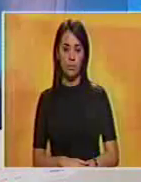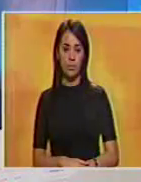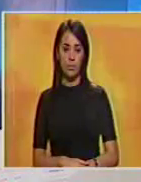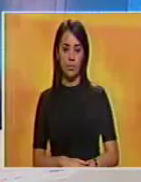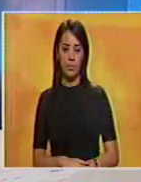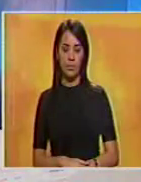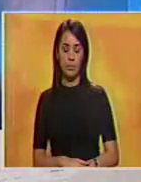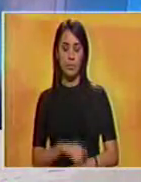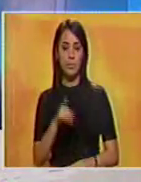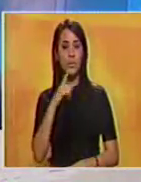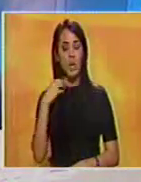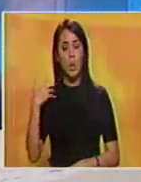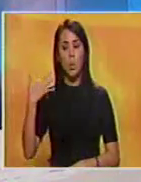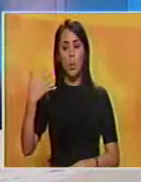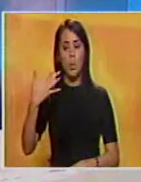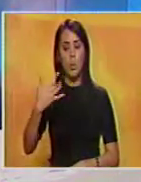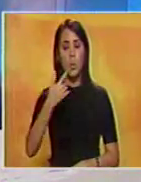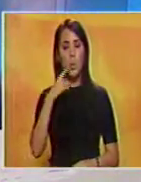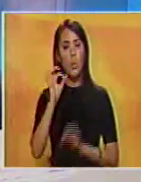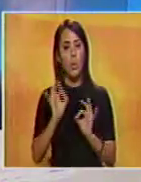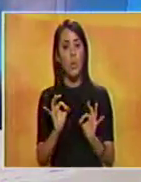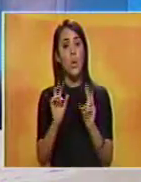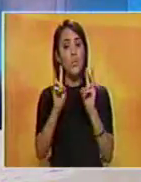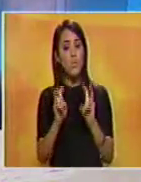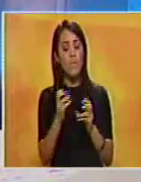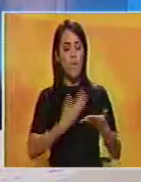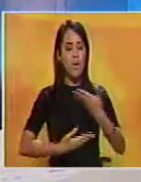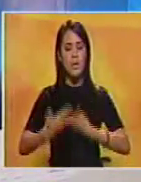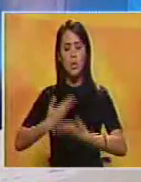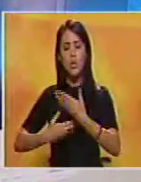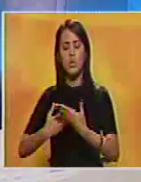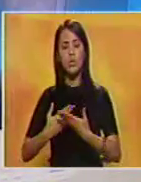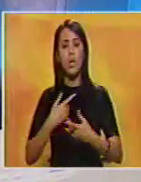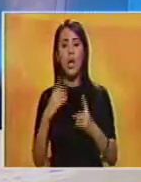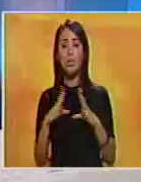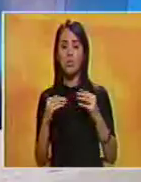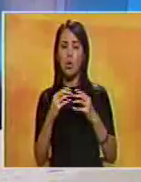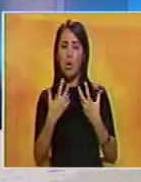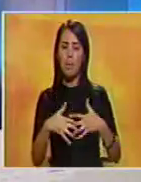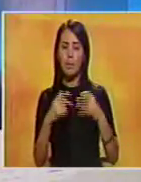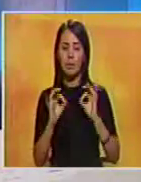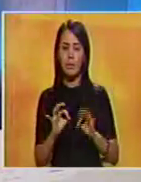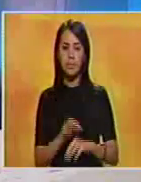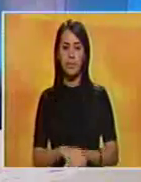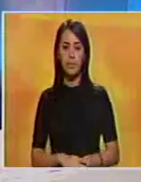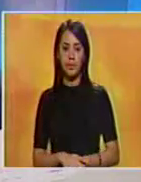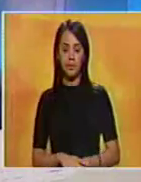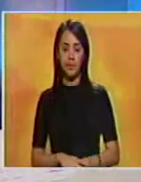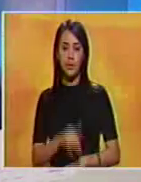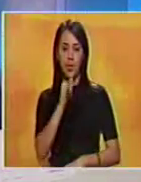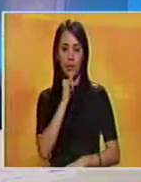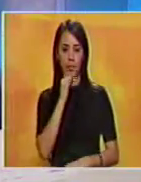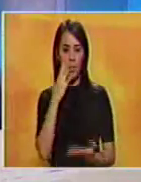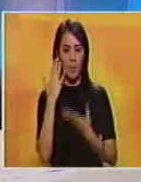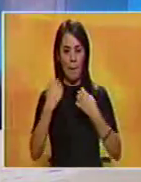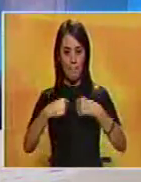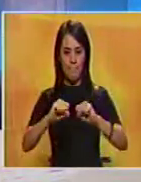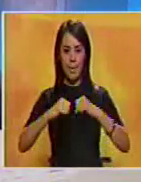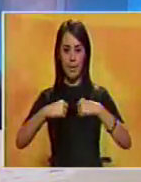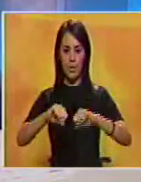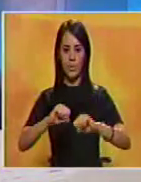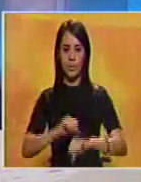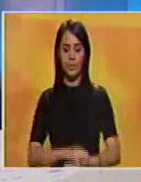El coworking es una tendencia global que se apodera de los modelos de negocios en todas las industrias. Nuestra compañera Bárbara Crespo nos habla acerca de esto